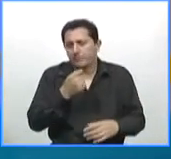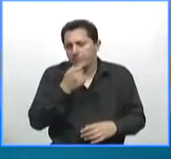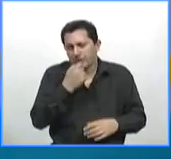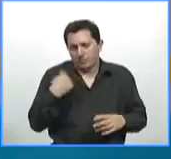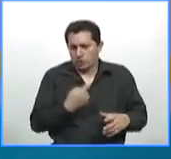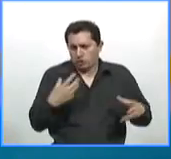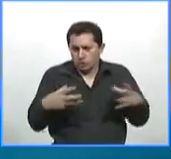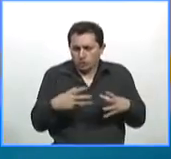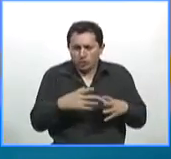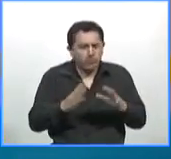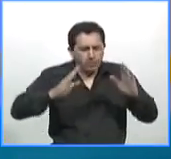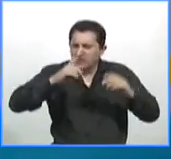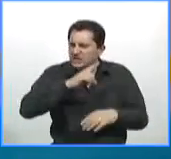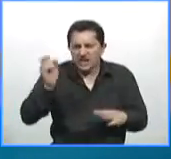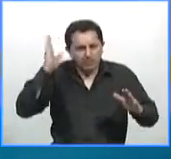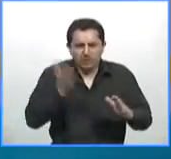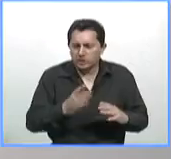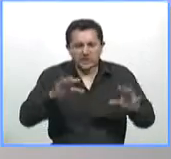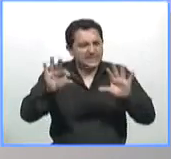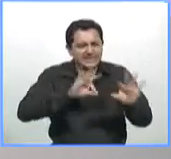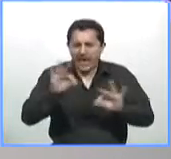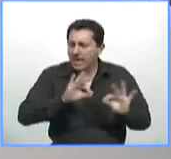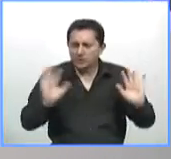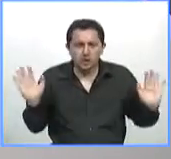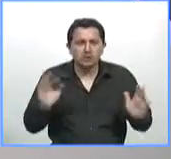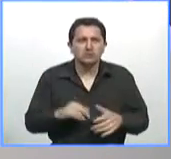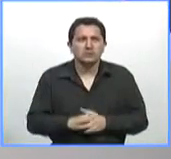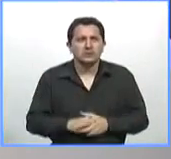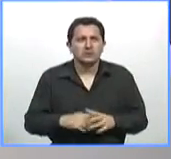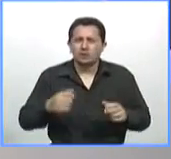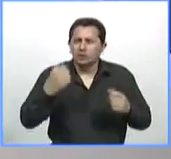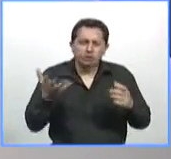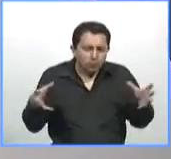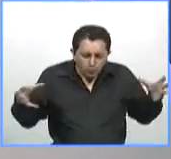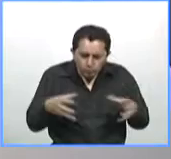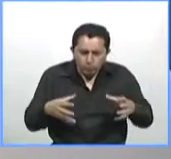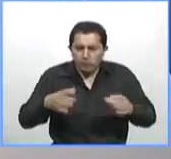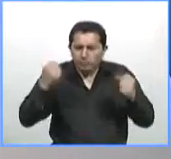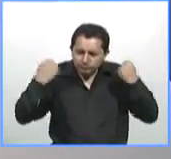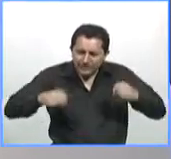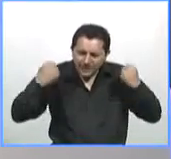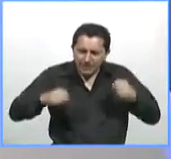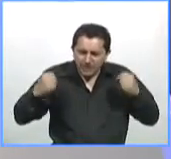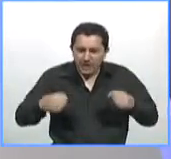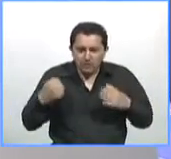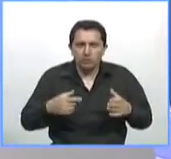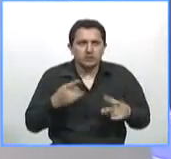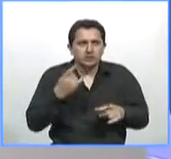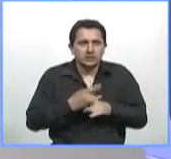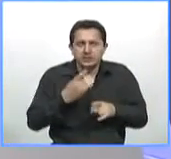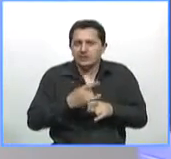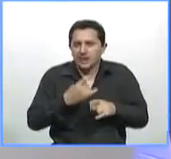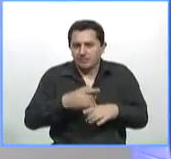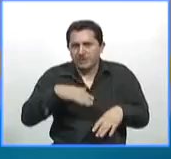pasa a nosotras, que nos dedicamos 100% a la selección y entrenamos todas juntas acá durante todo el año. Obviamente vamos a tener siempre mucho